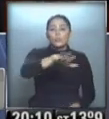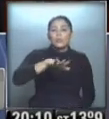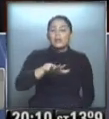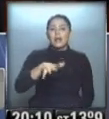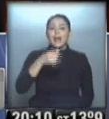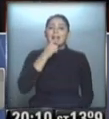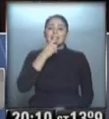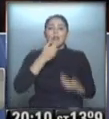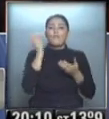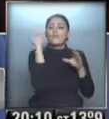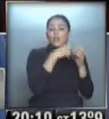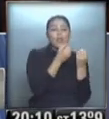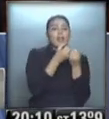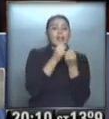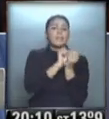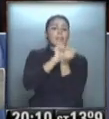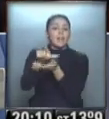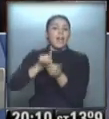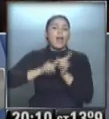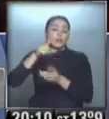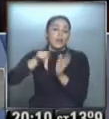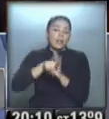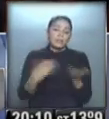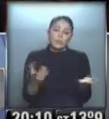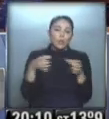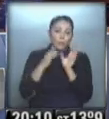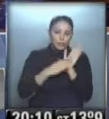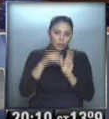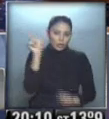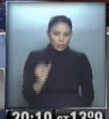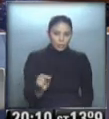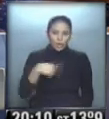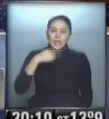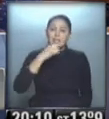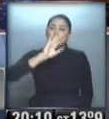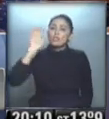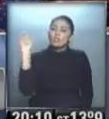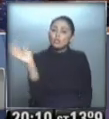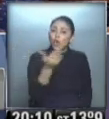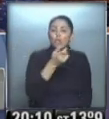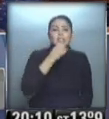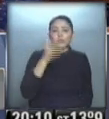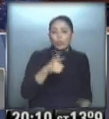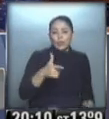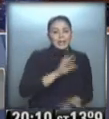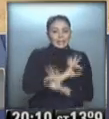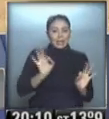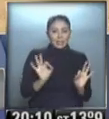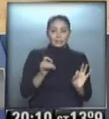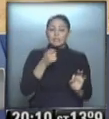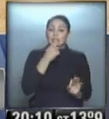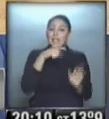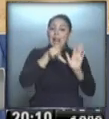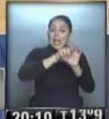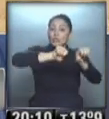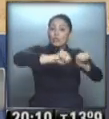respecto de liberar fondos para algún tipo de ley. Lo que pasa es que los republicanos dicen todo o nada. O suspenden esta